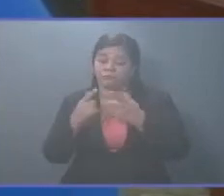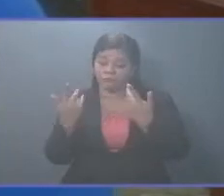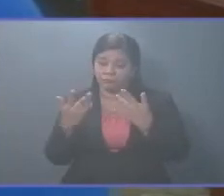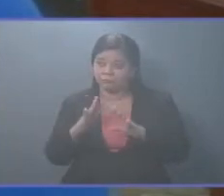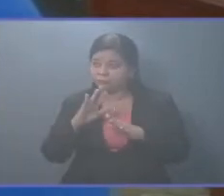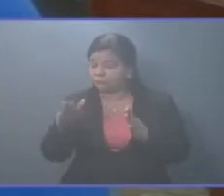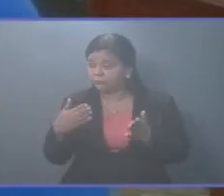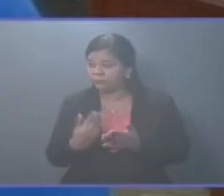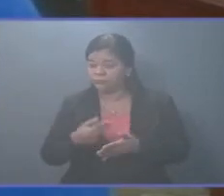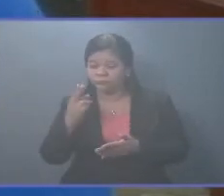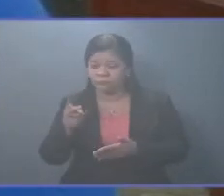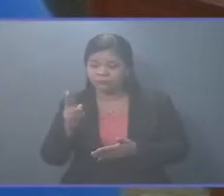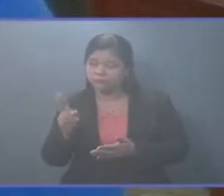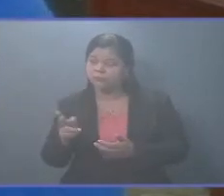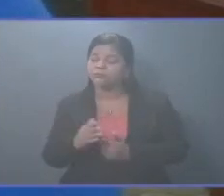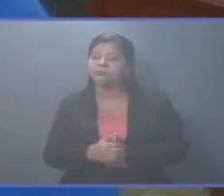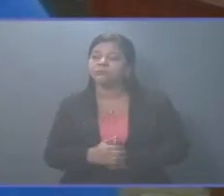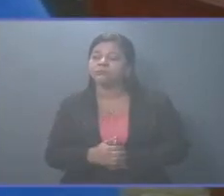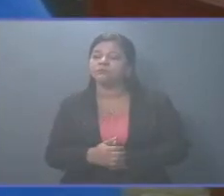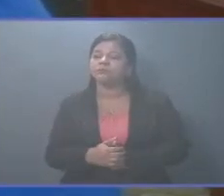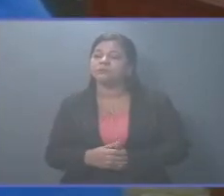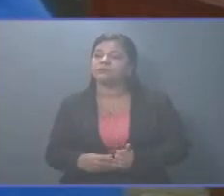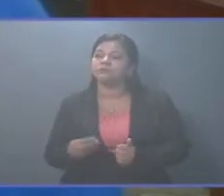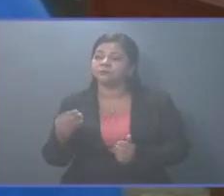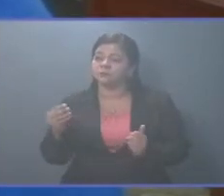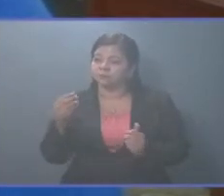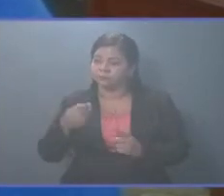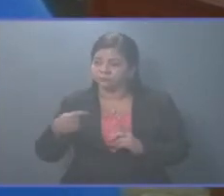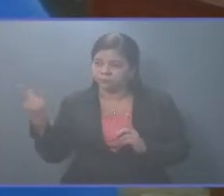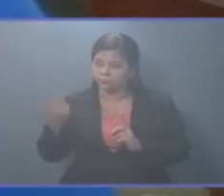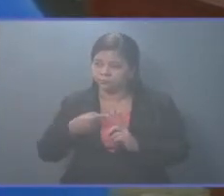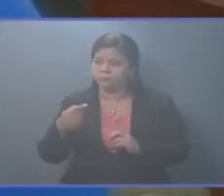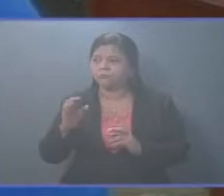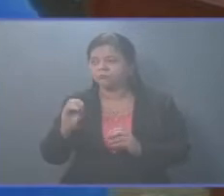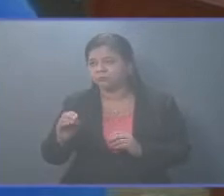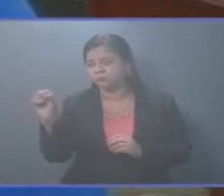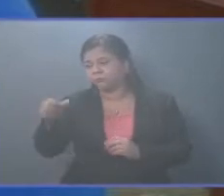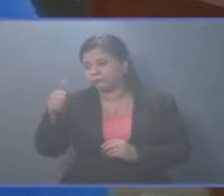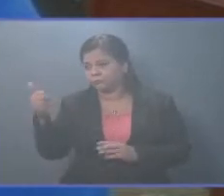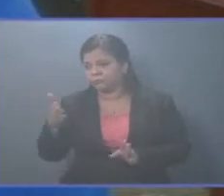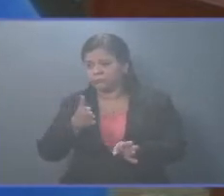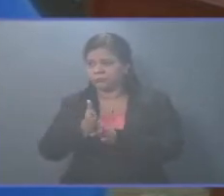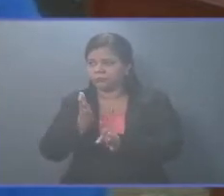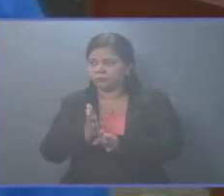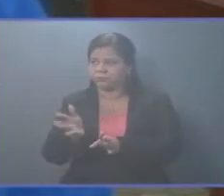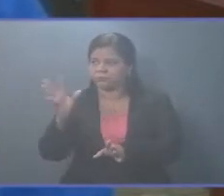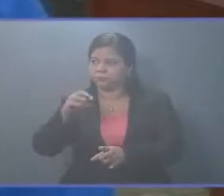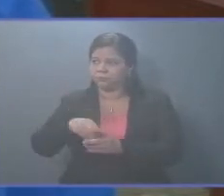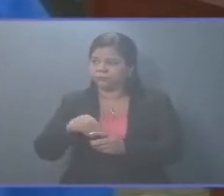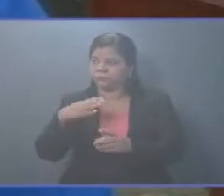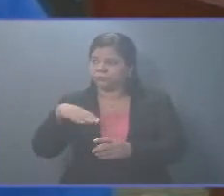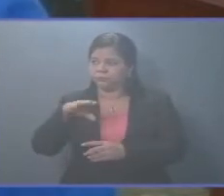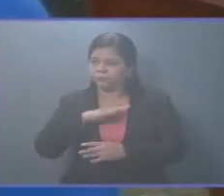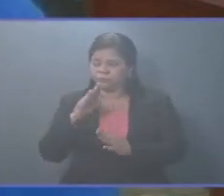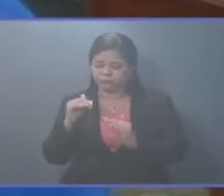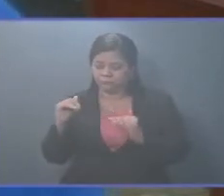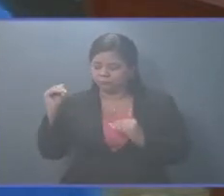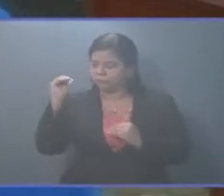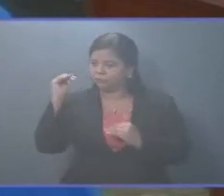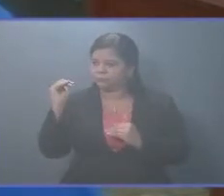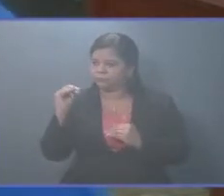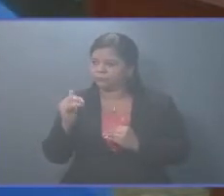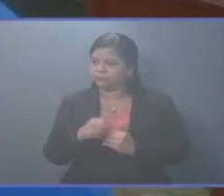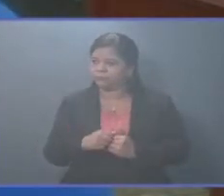las mismas sanciones que los doctores en medicina o los otros profesionales que están dentro del Consejo Superior de Salud Pública puedan